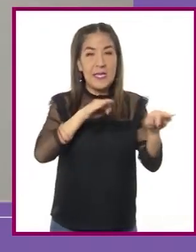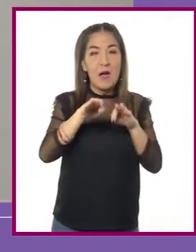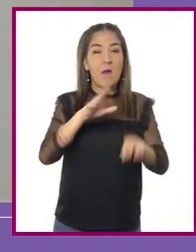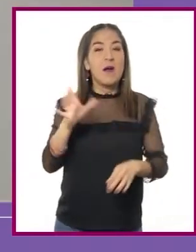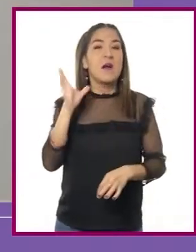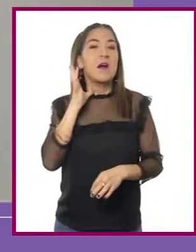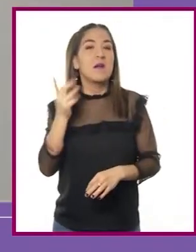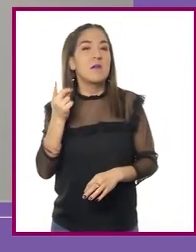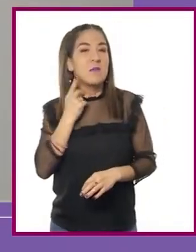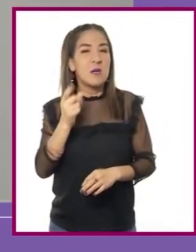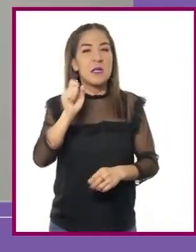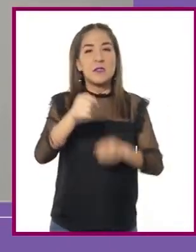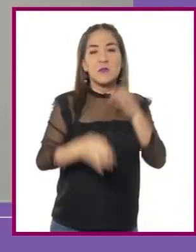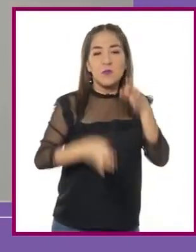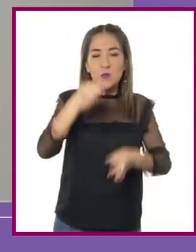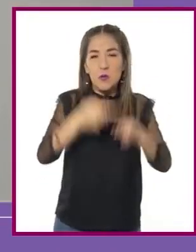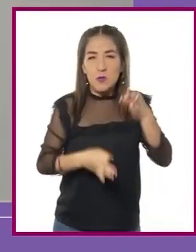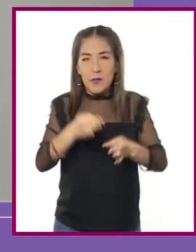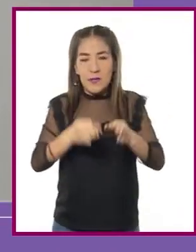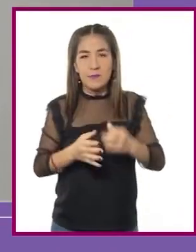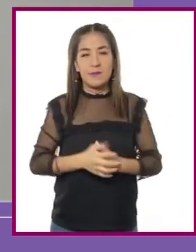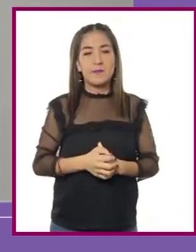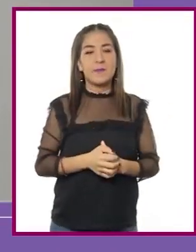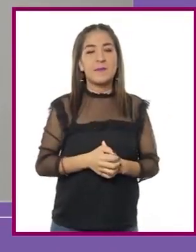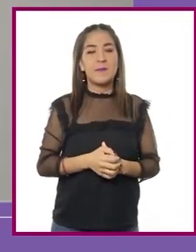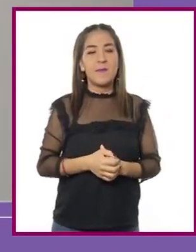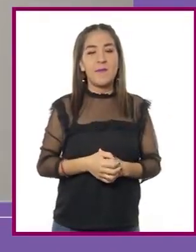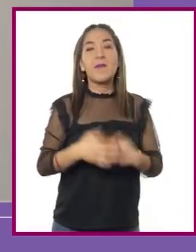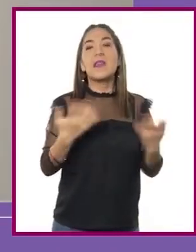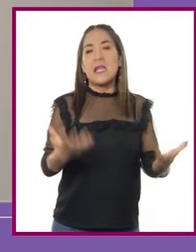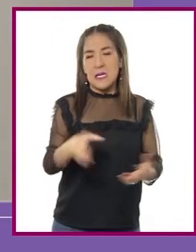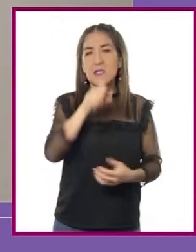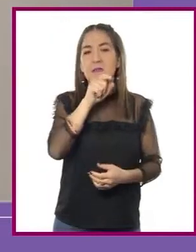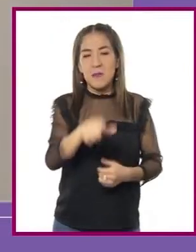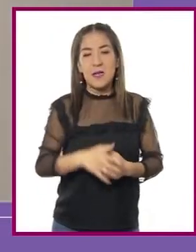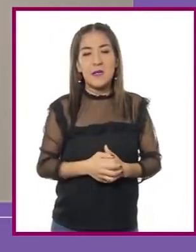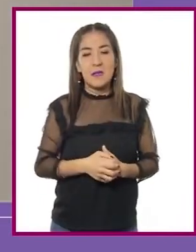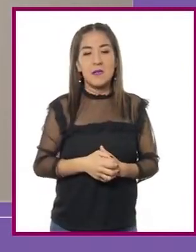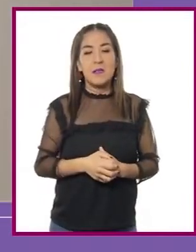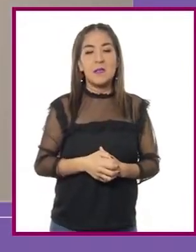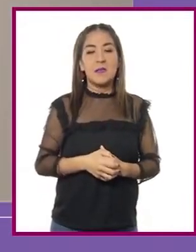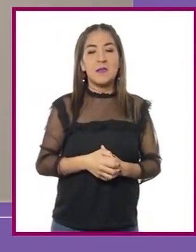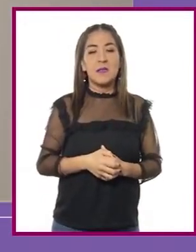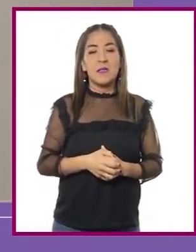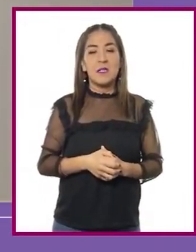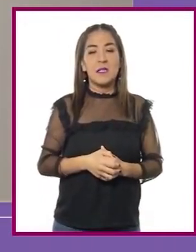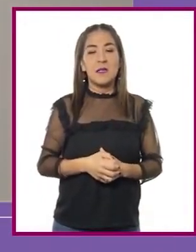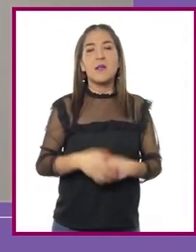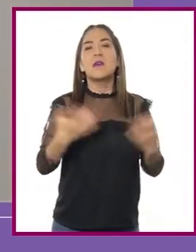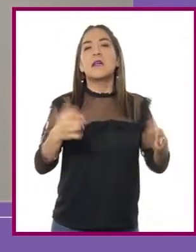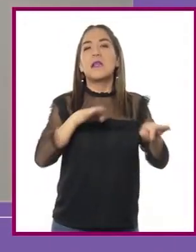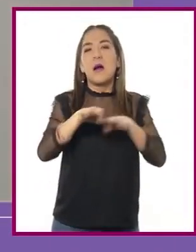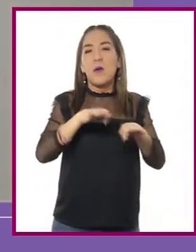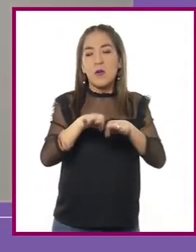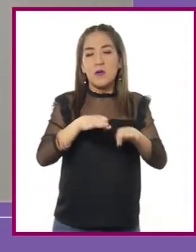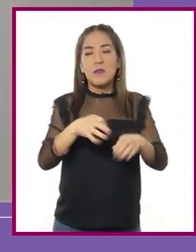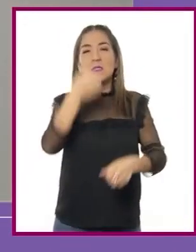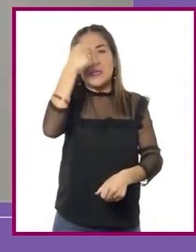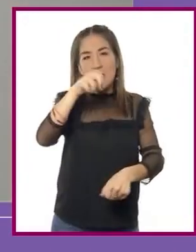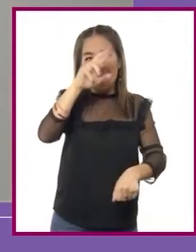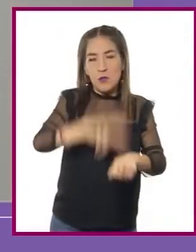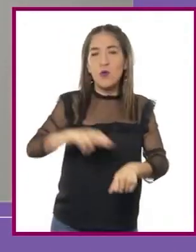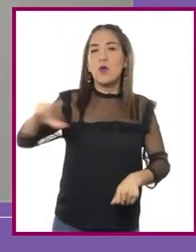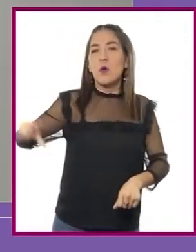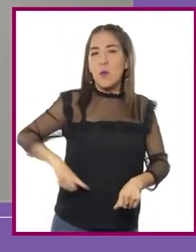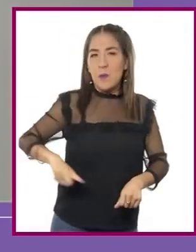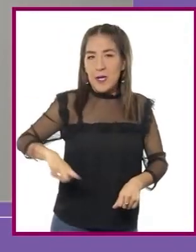Federación, como las y los jueces. Aunque también están las y los funcionarios, como la Secretaría de